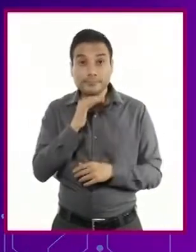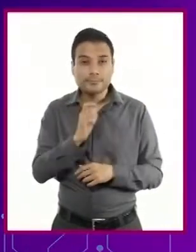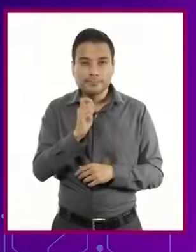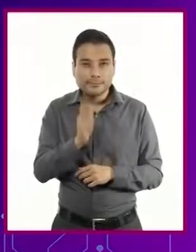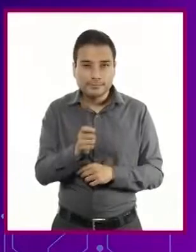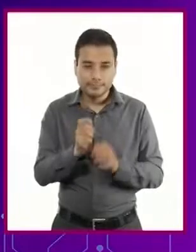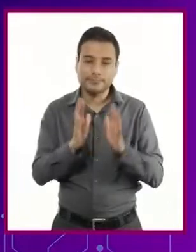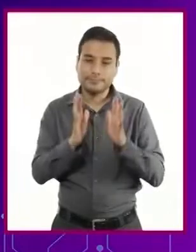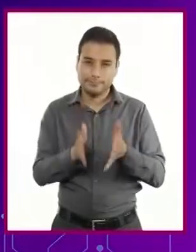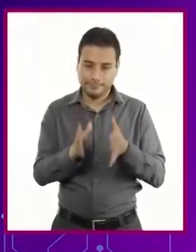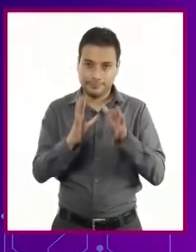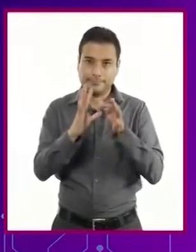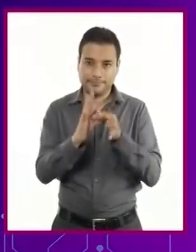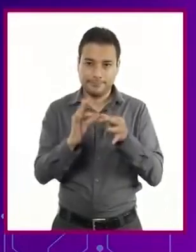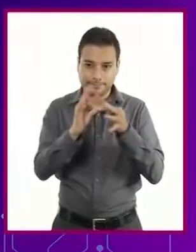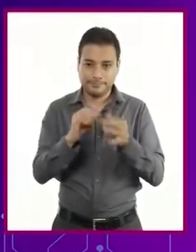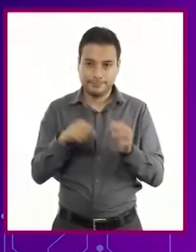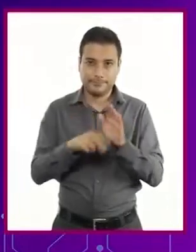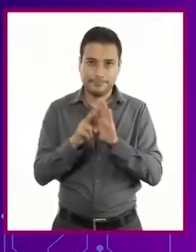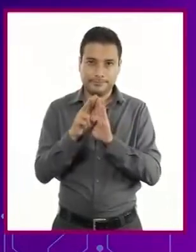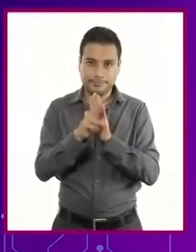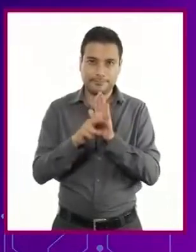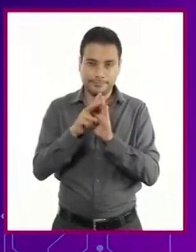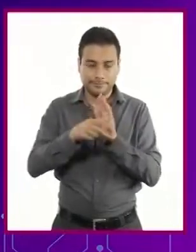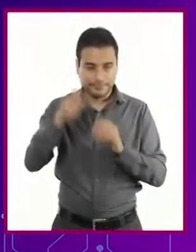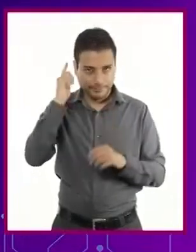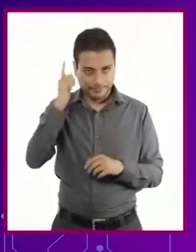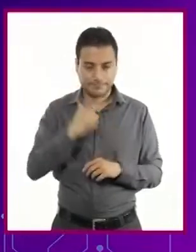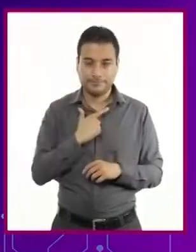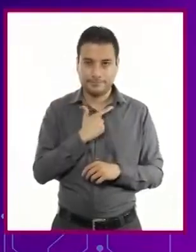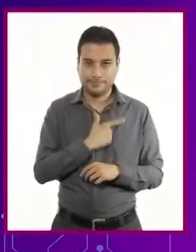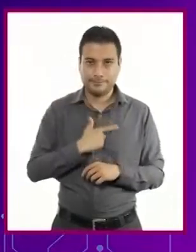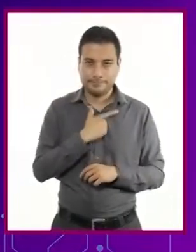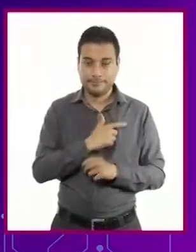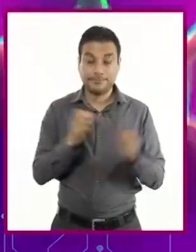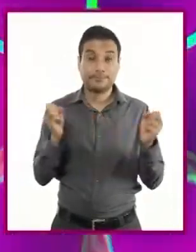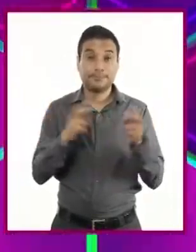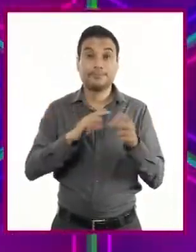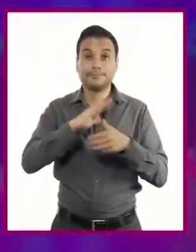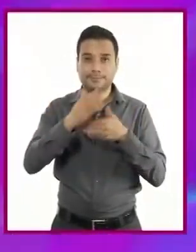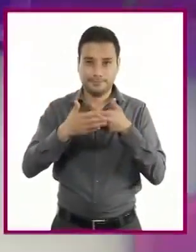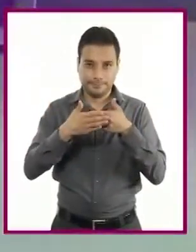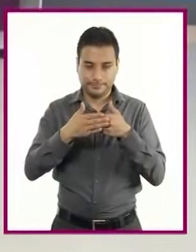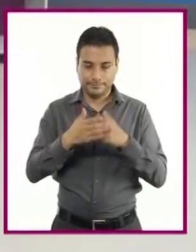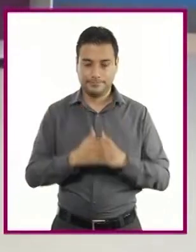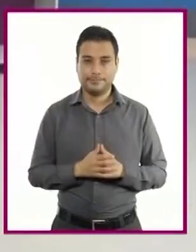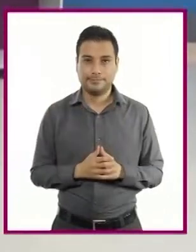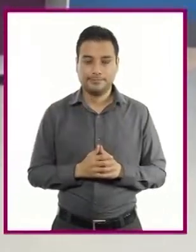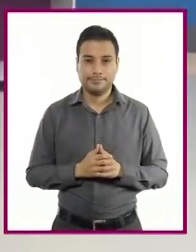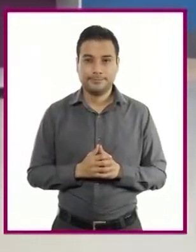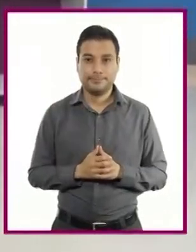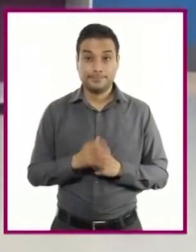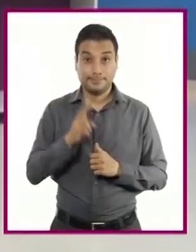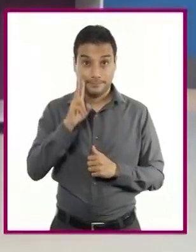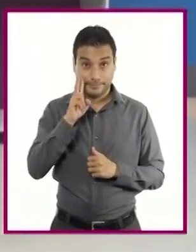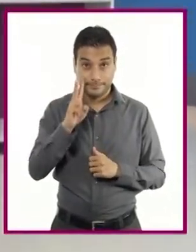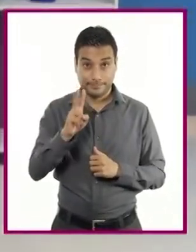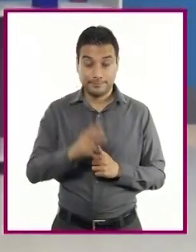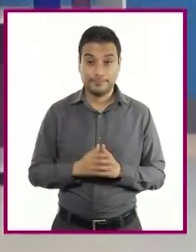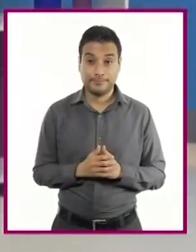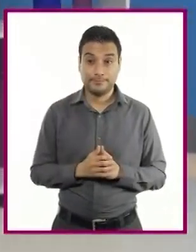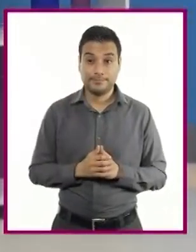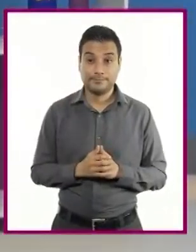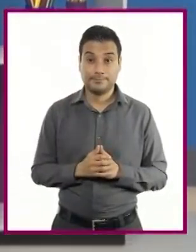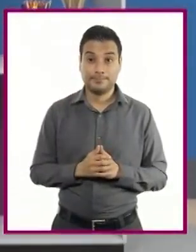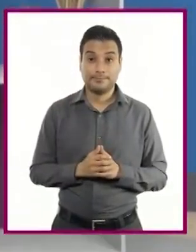Bueno, esto fue la cápsula de efecto invernadero. Espero les haya quedado muy claro. Nos vemos la próxima. Como pudieron observar,